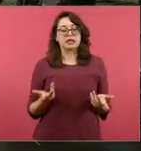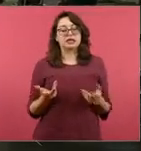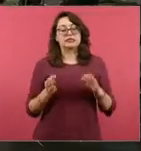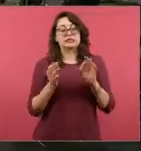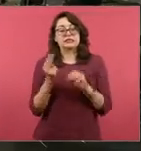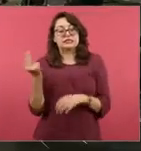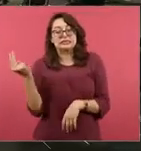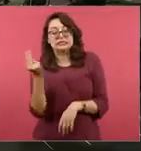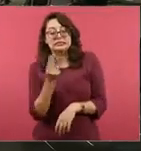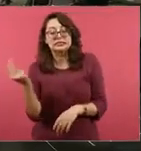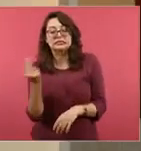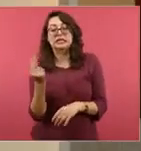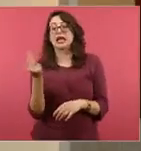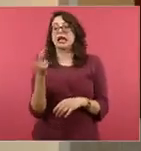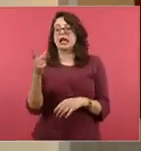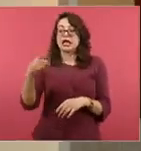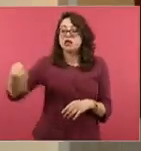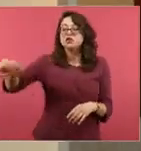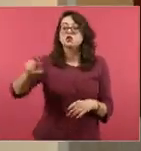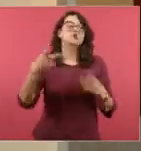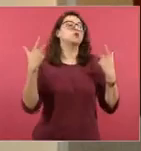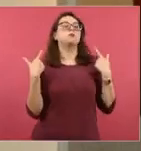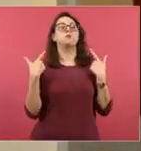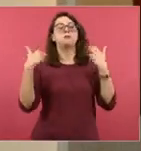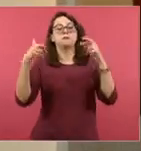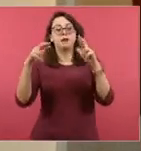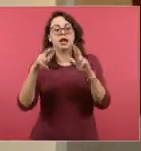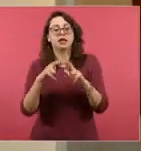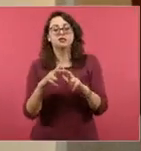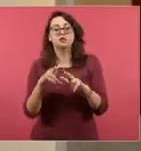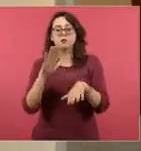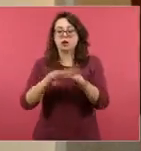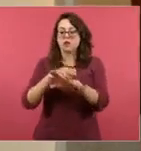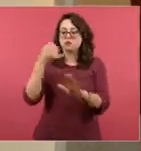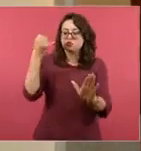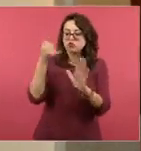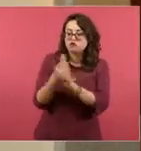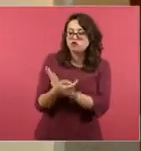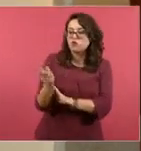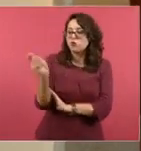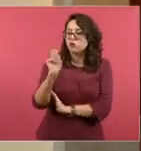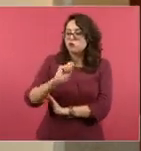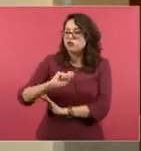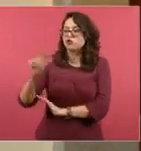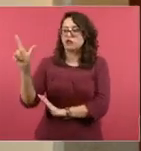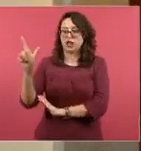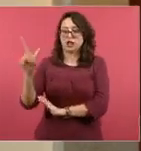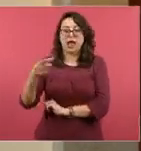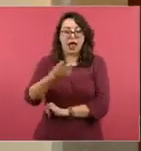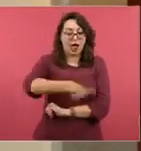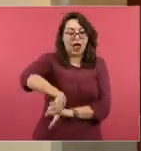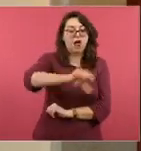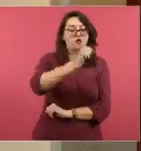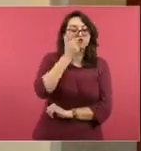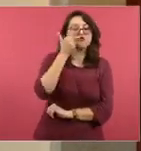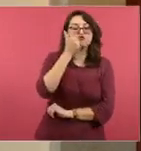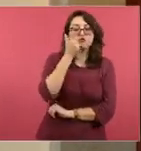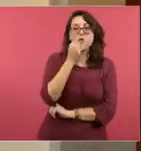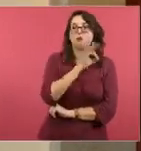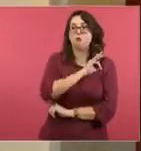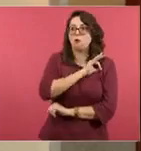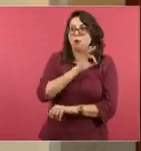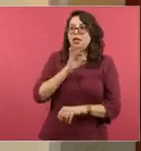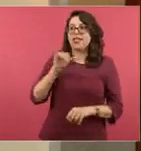implica que ellos se vayan involucrando en el trabajo profesional que realizan maestras y maestros. De ahí que